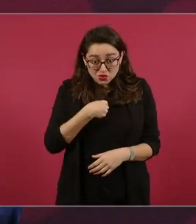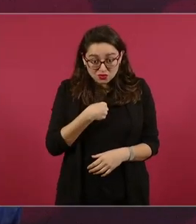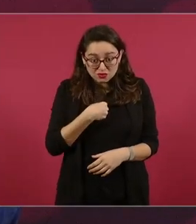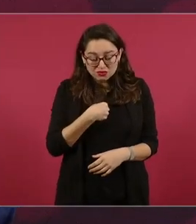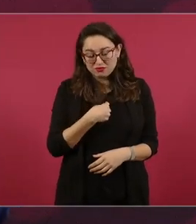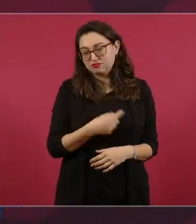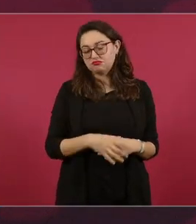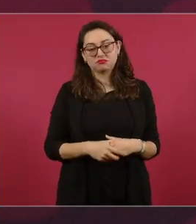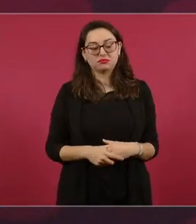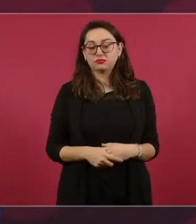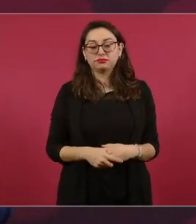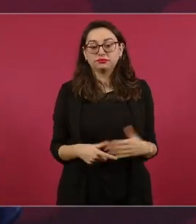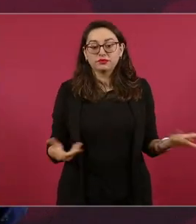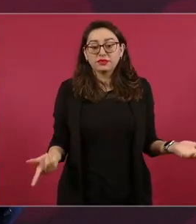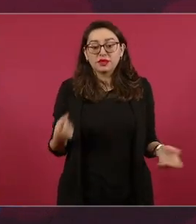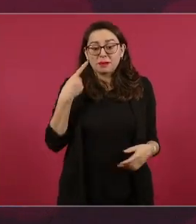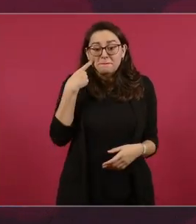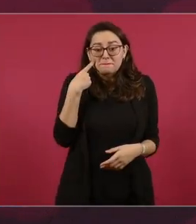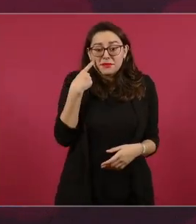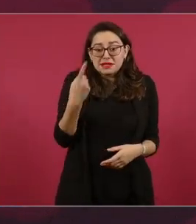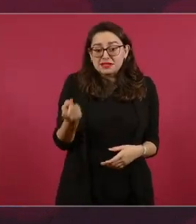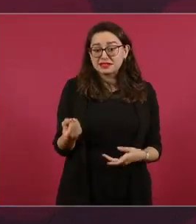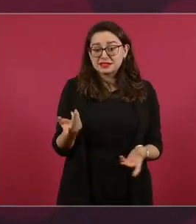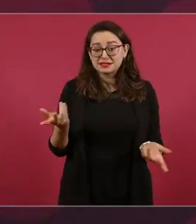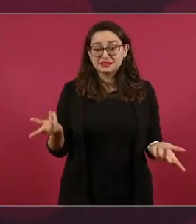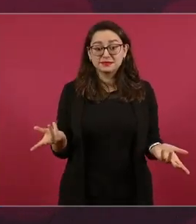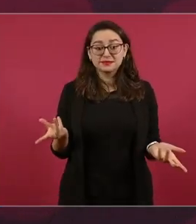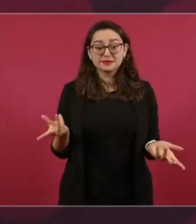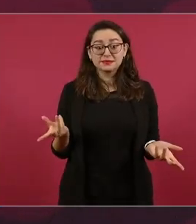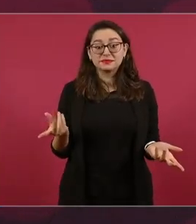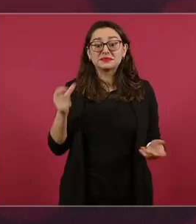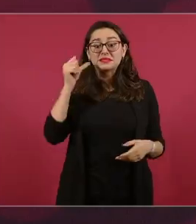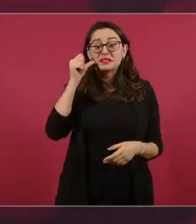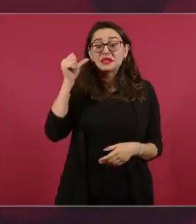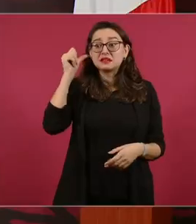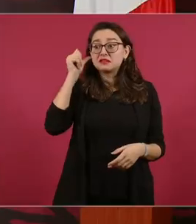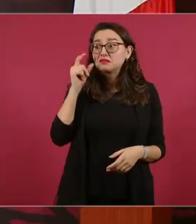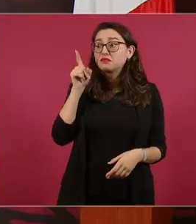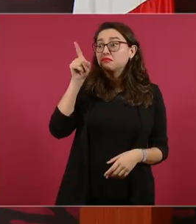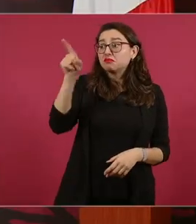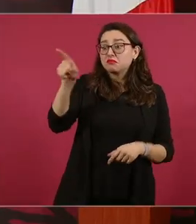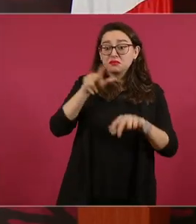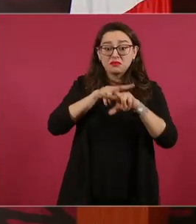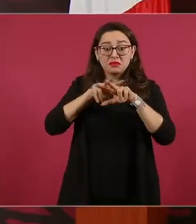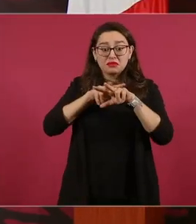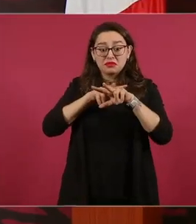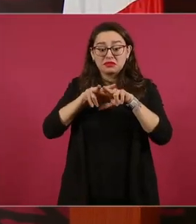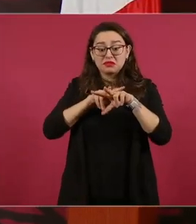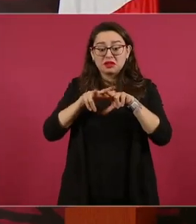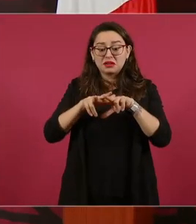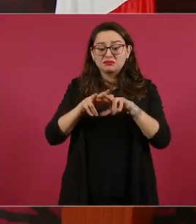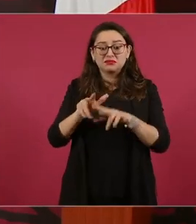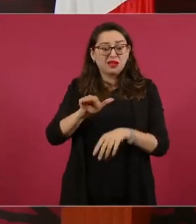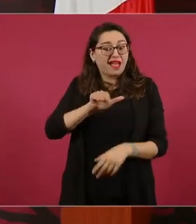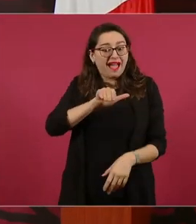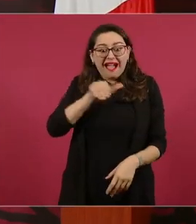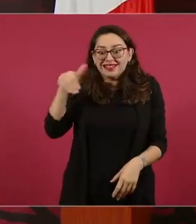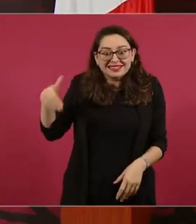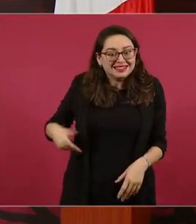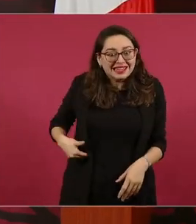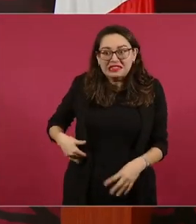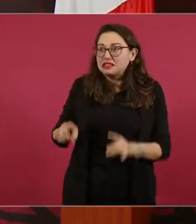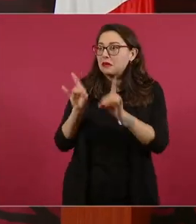Vean lo de ayer, lo que comentaba hoy en la mañana, un accidente al colocar una trave